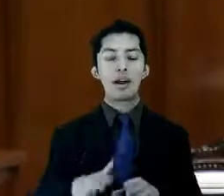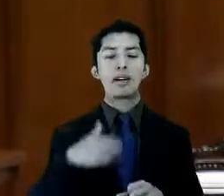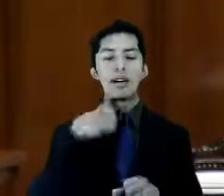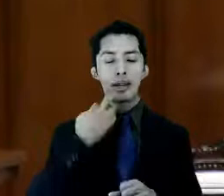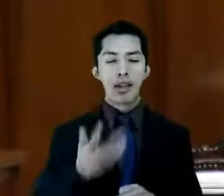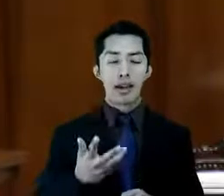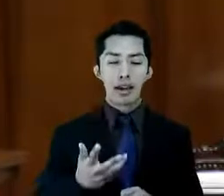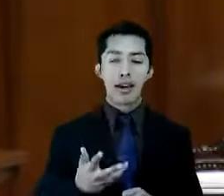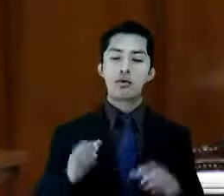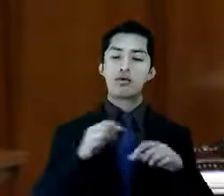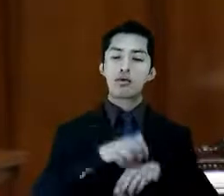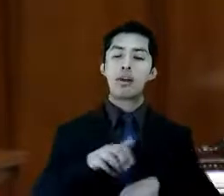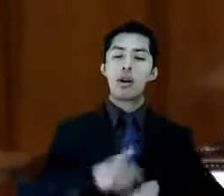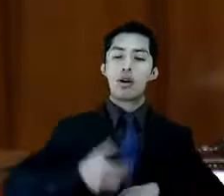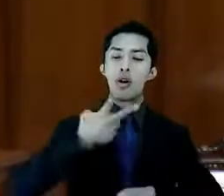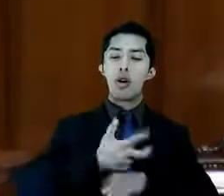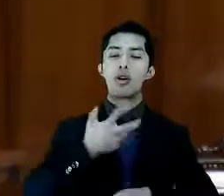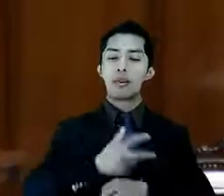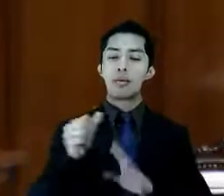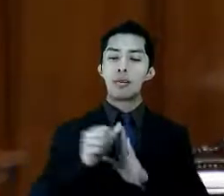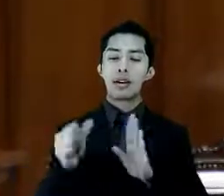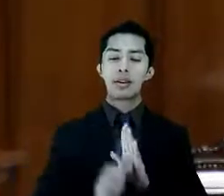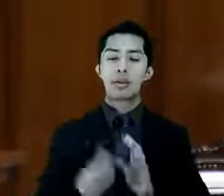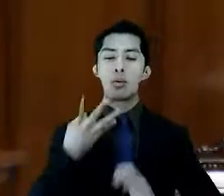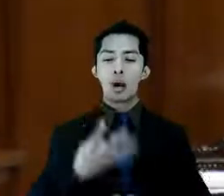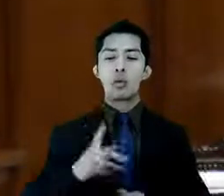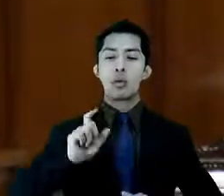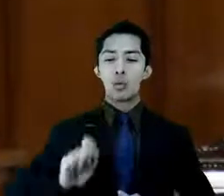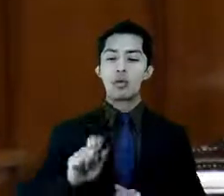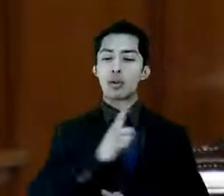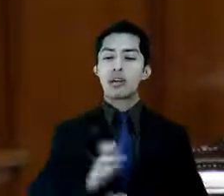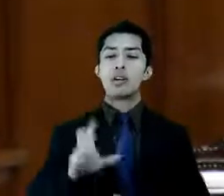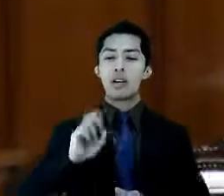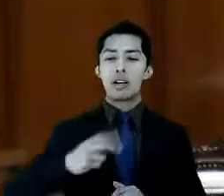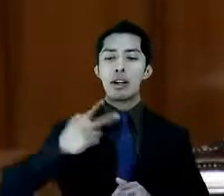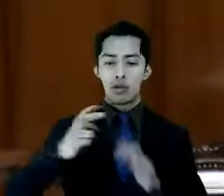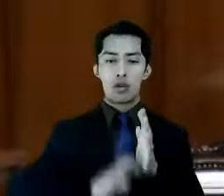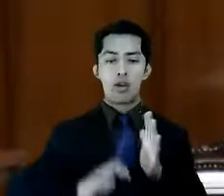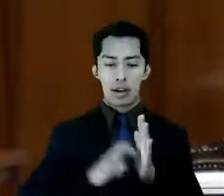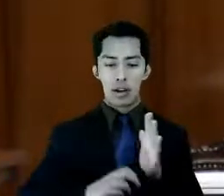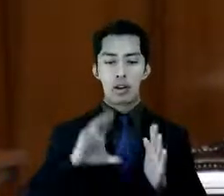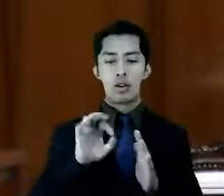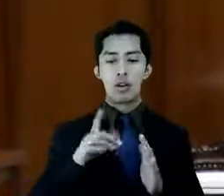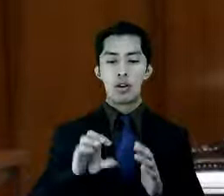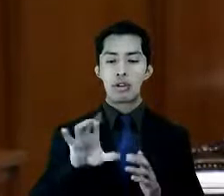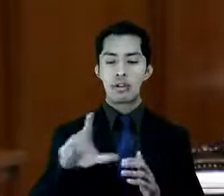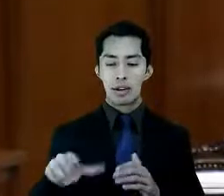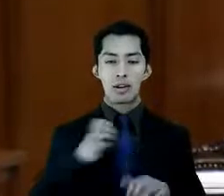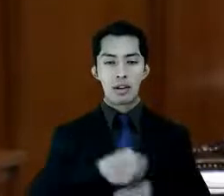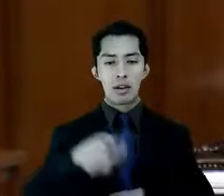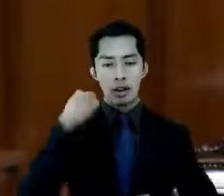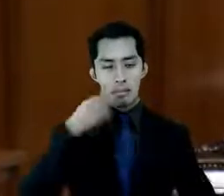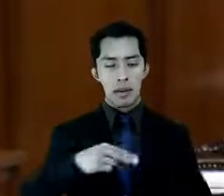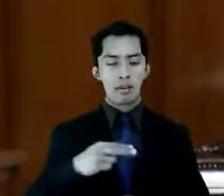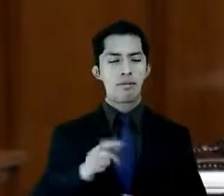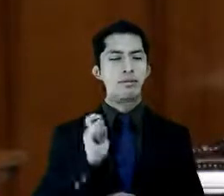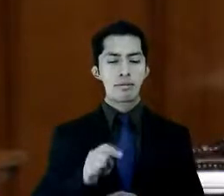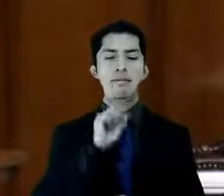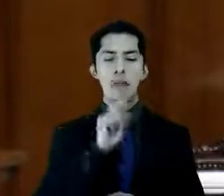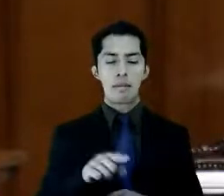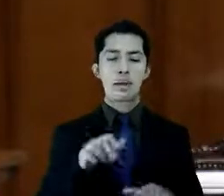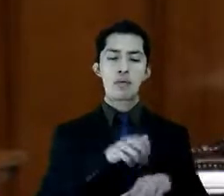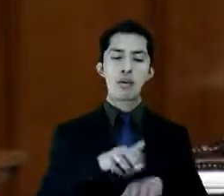reforma el párrafo octavo del artículo 4.138 del Código Civil del Estado de México, así como el